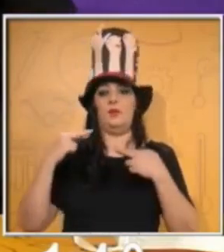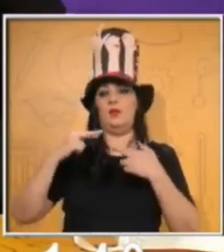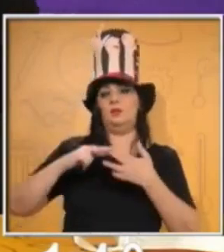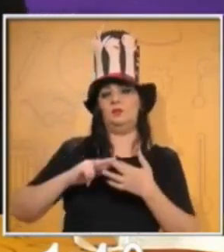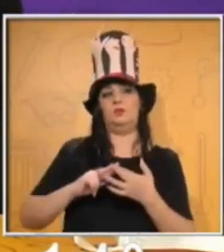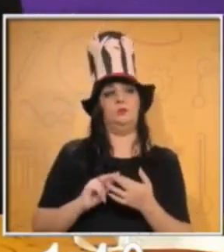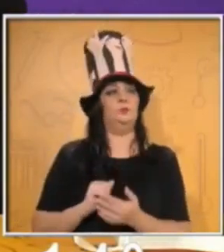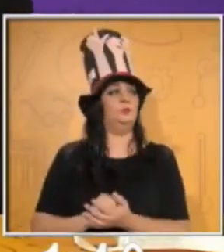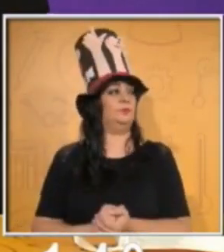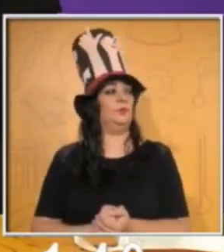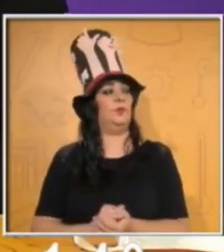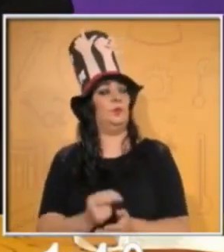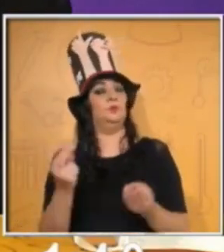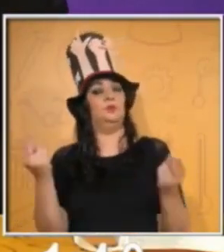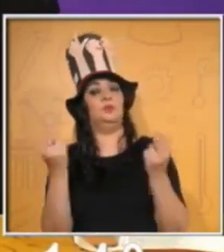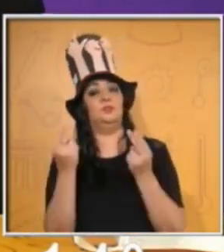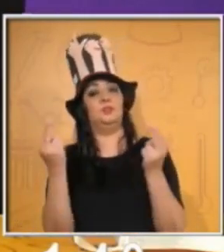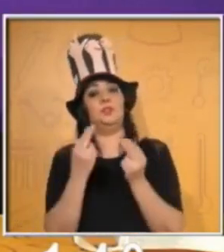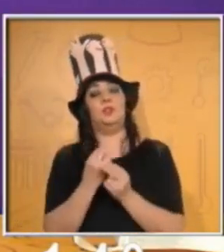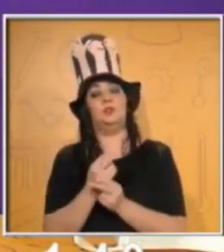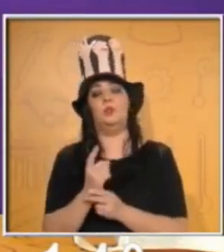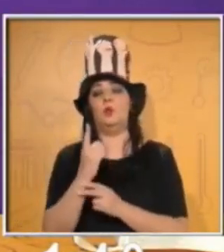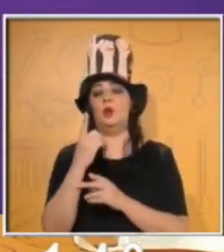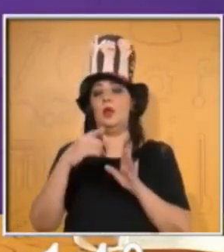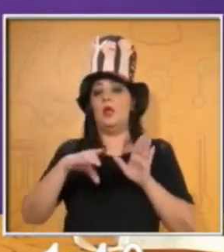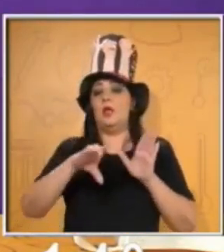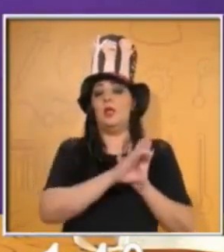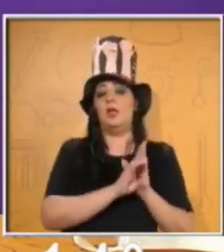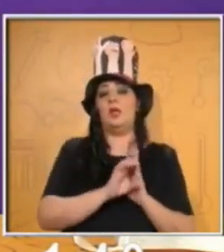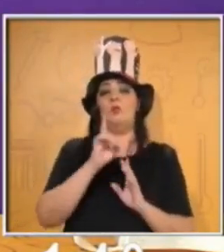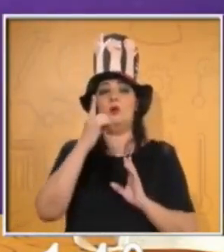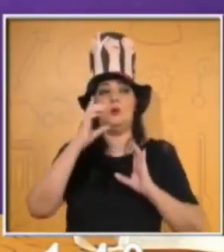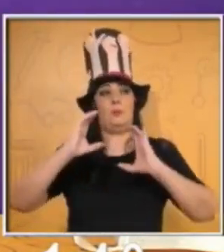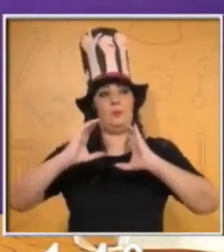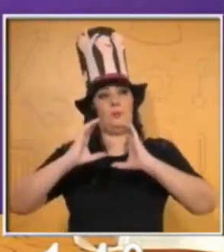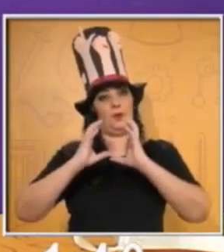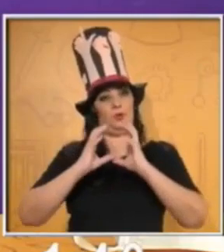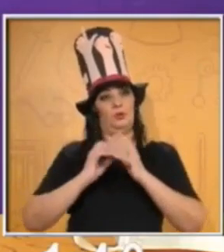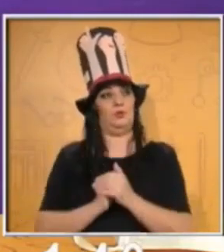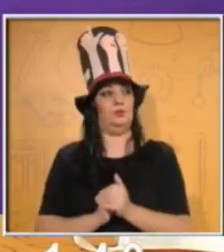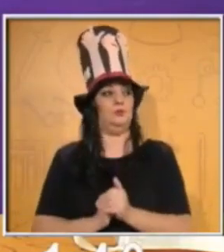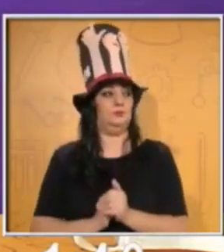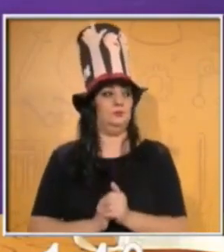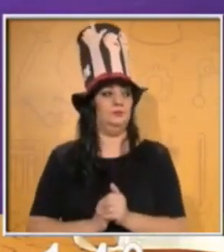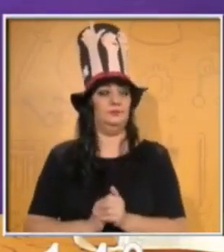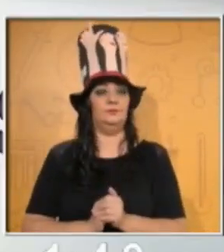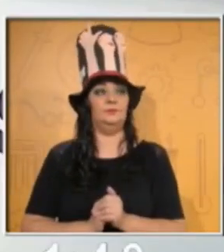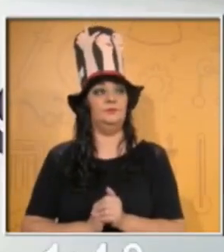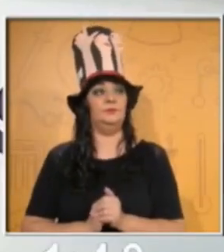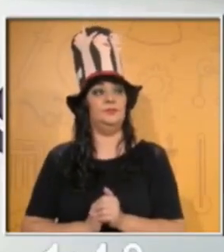este experimento vamos a necesitar una caja y una pelota. Por favor, maestro.